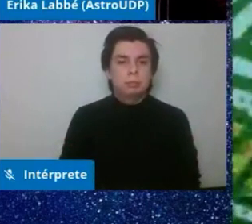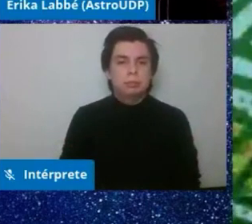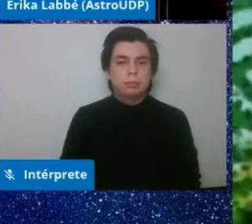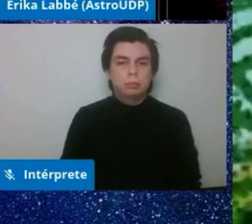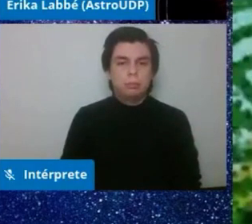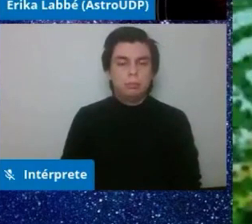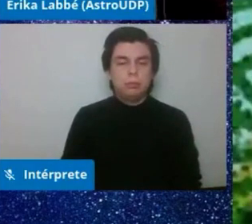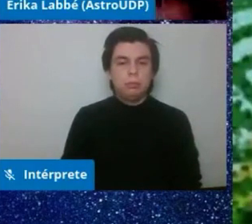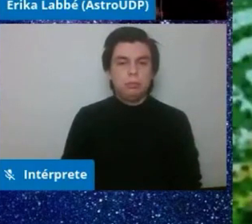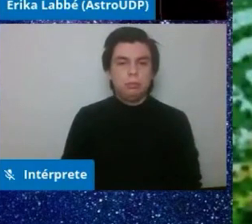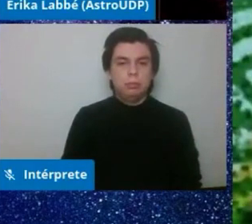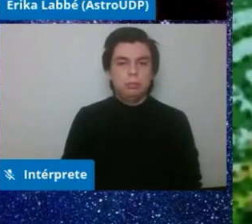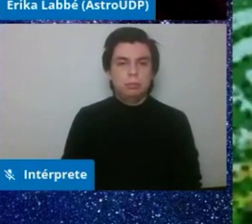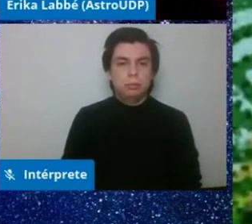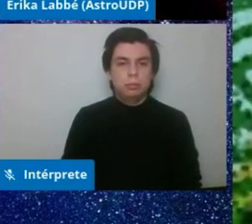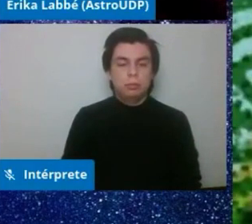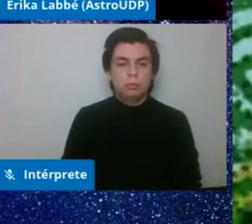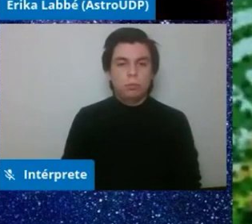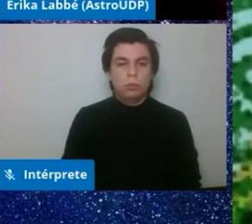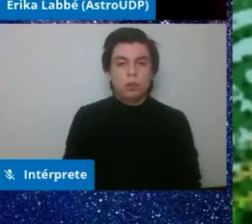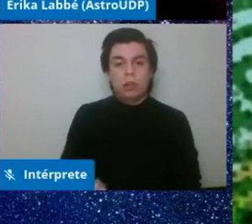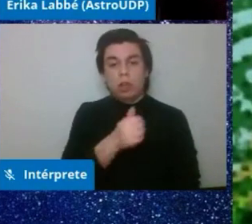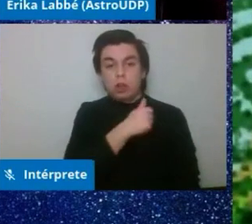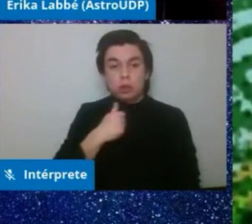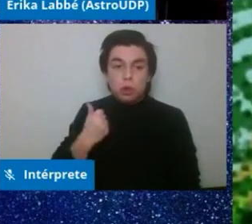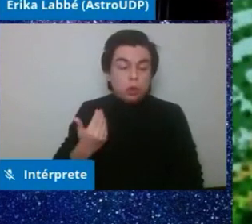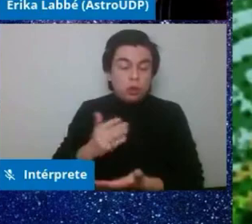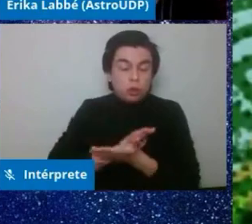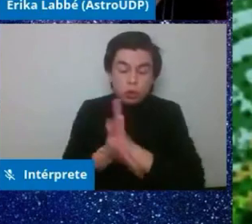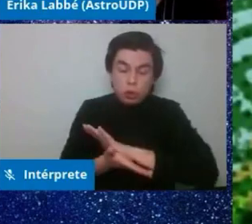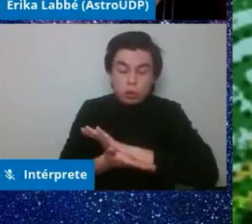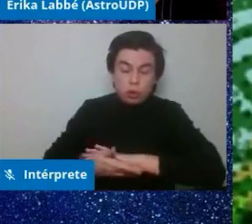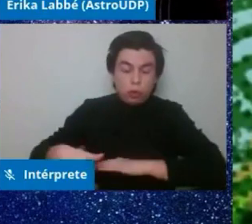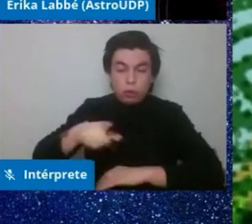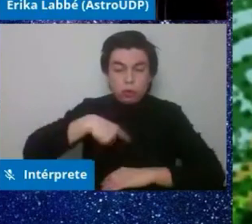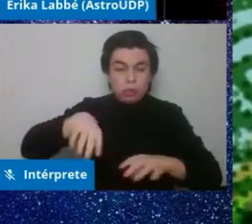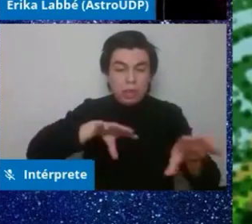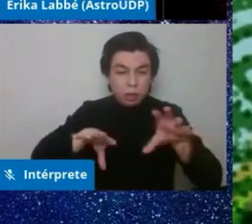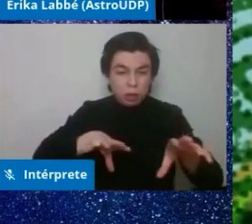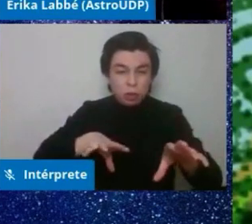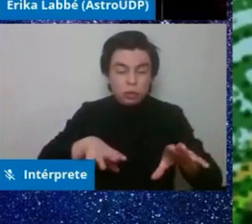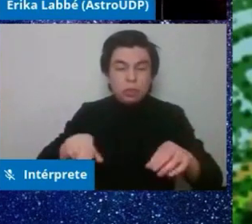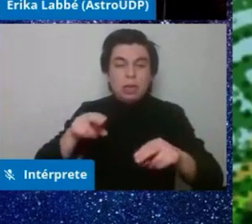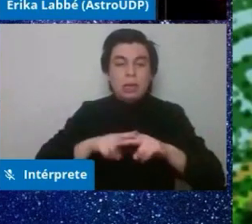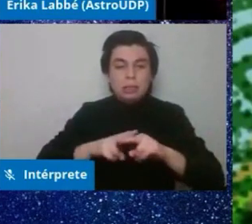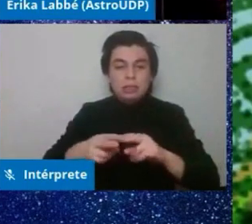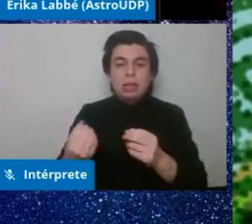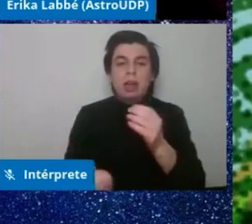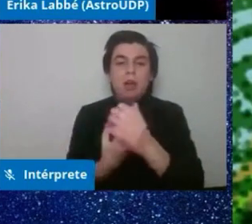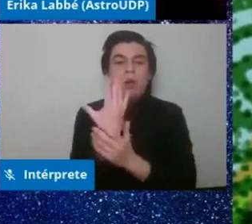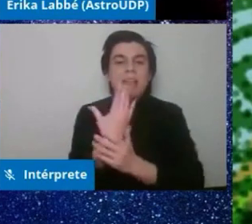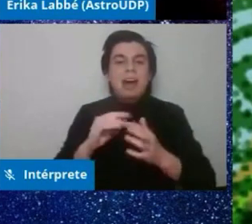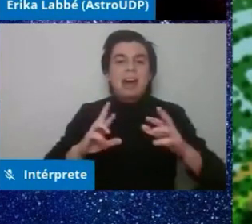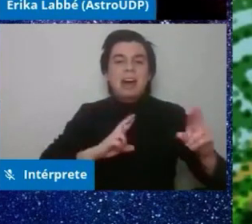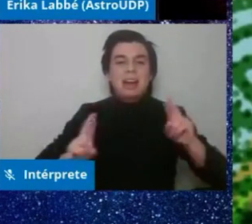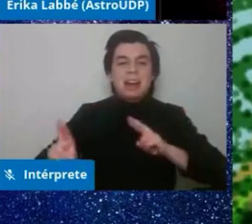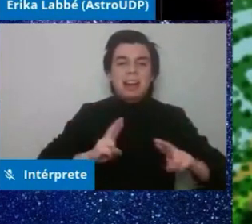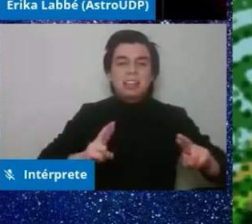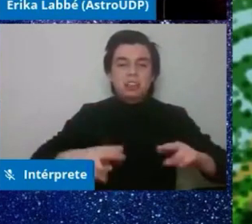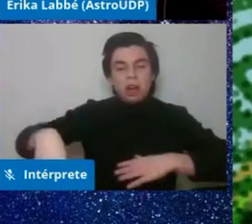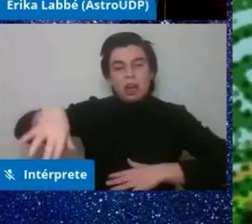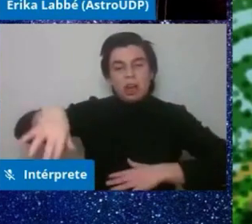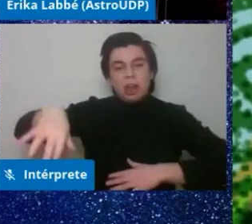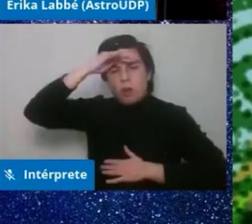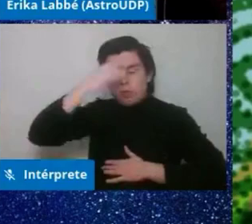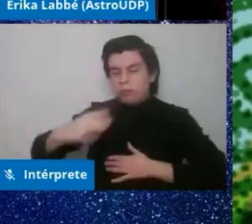Y todo eso, como les digo, va generando unas nuevas relaciones de confianza que son necesarias en realidad si uno quiere